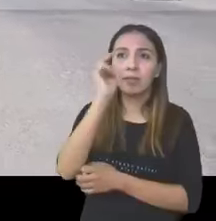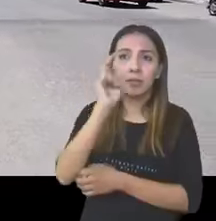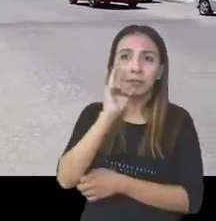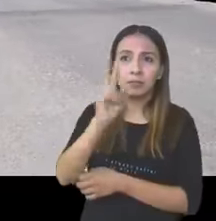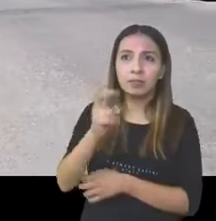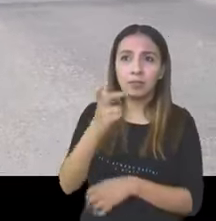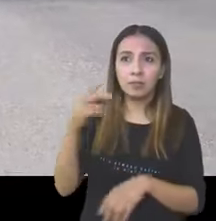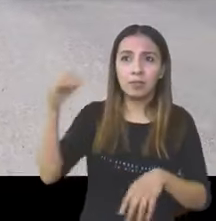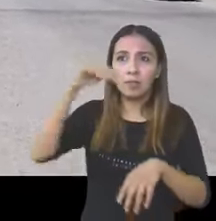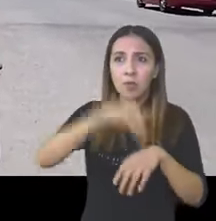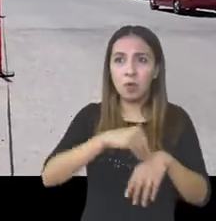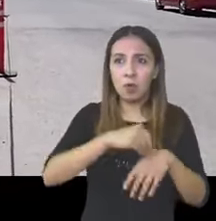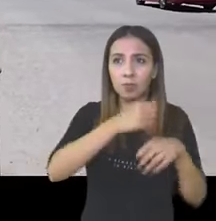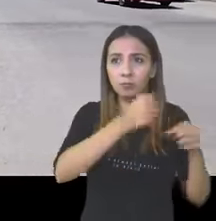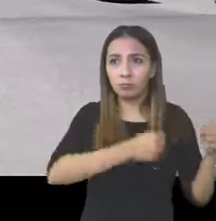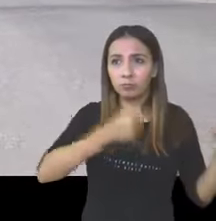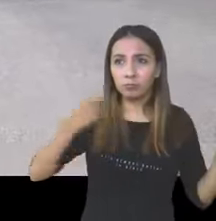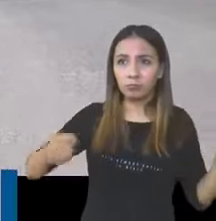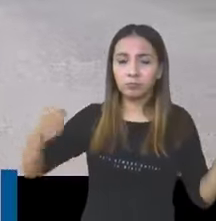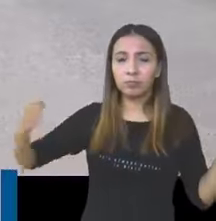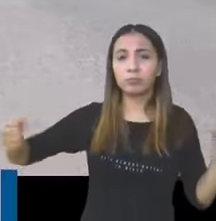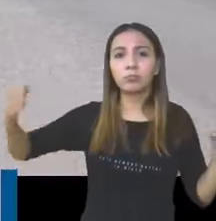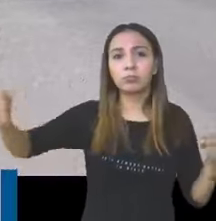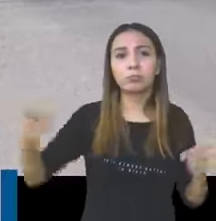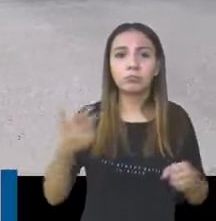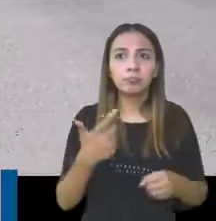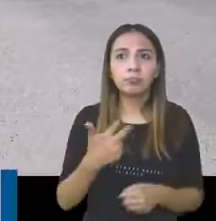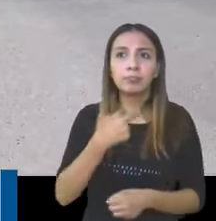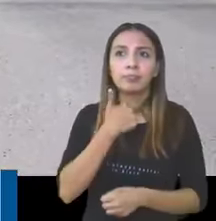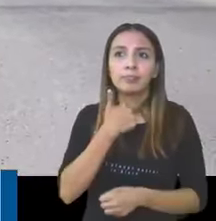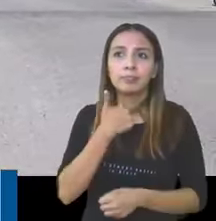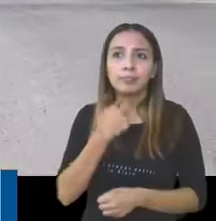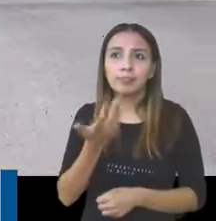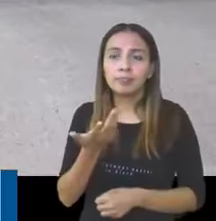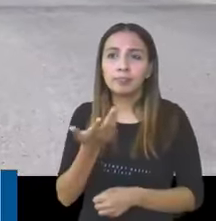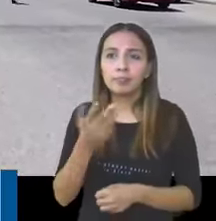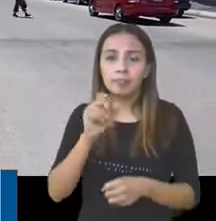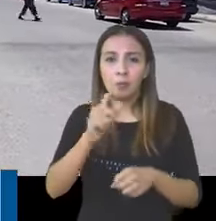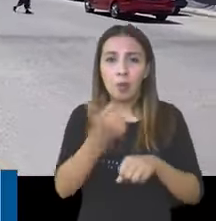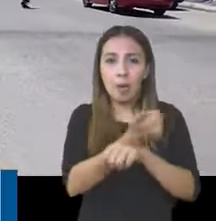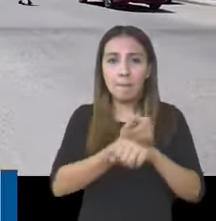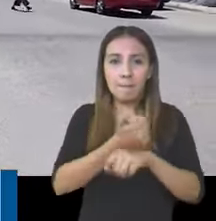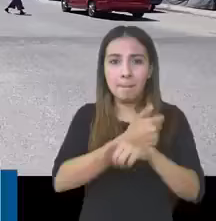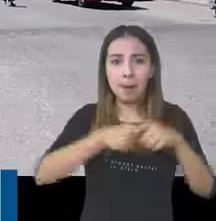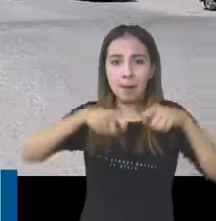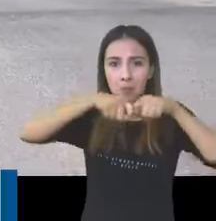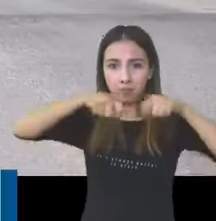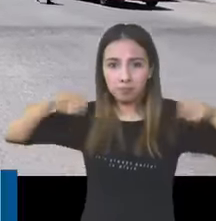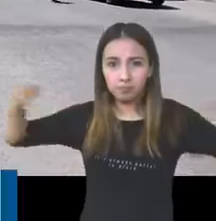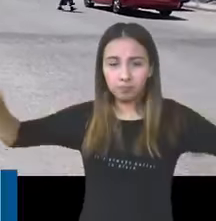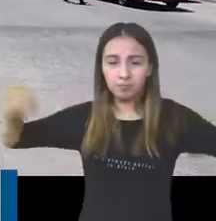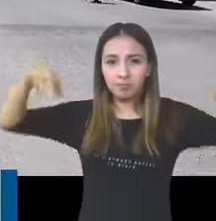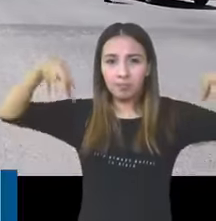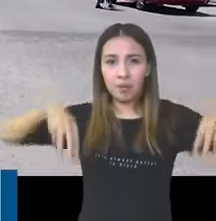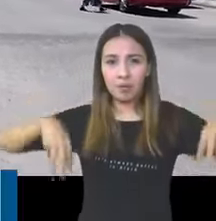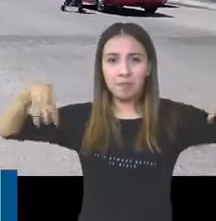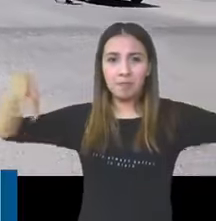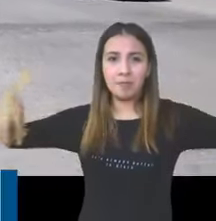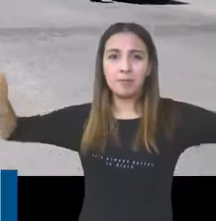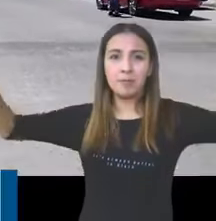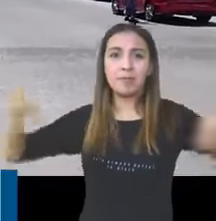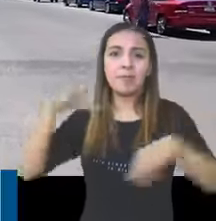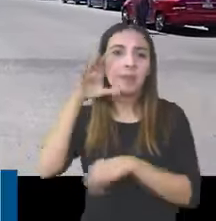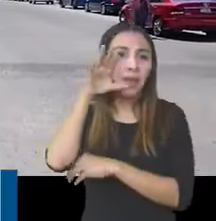te prohíben, o al menos no te permiten, esta banda de color amarillo con estos conos color